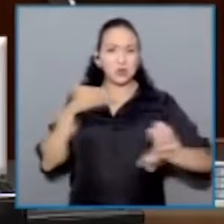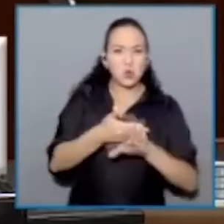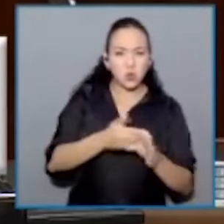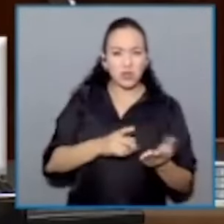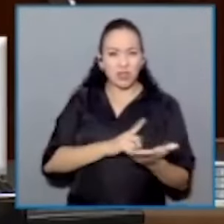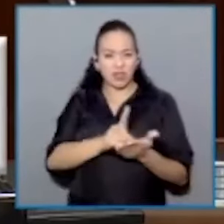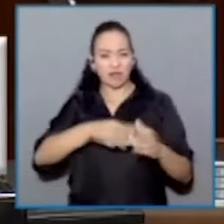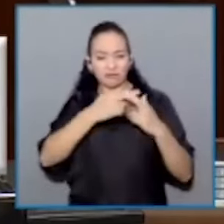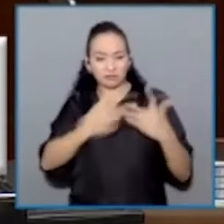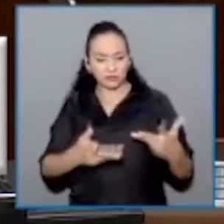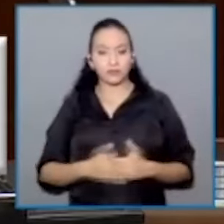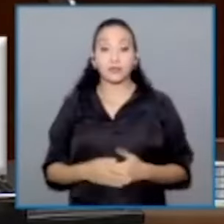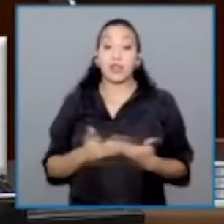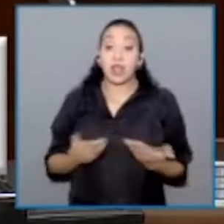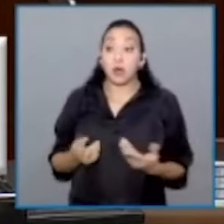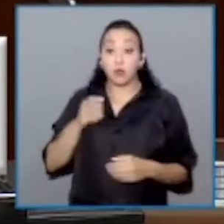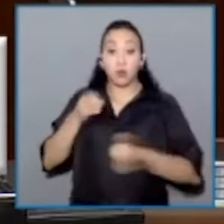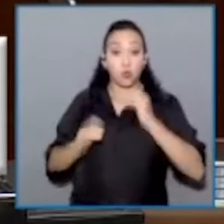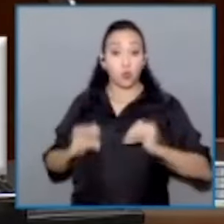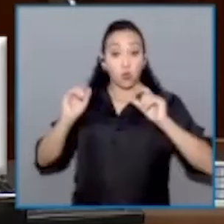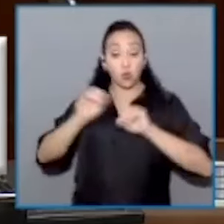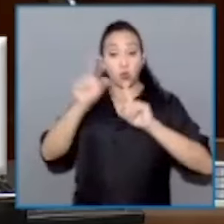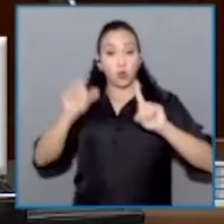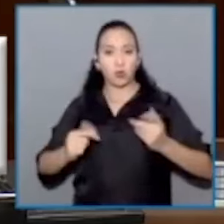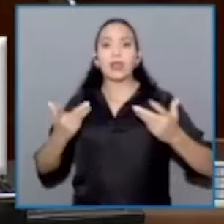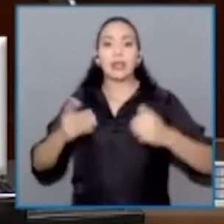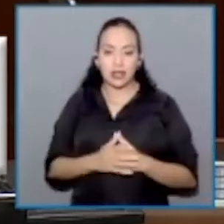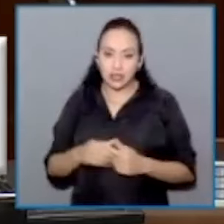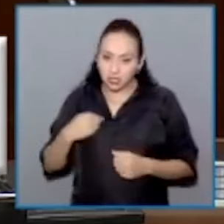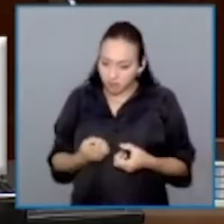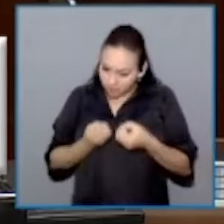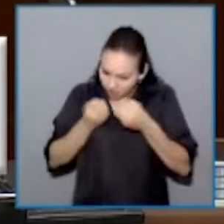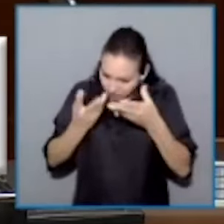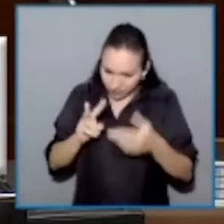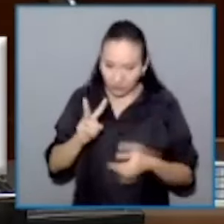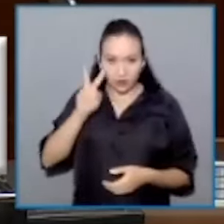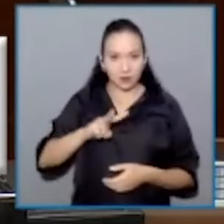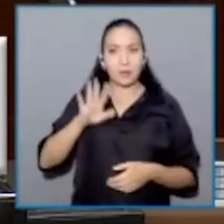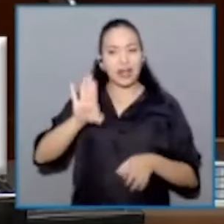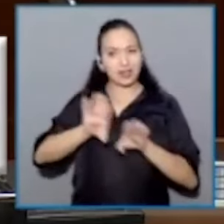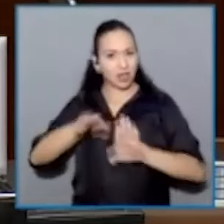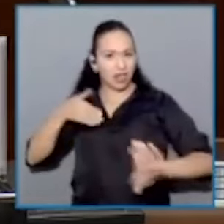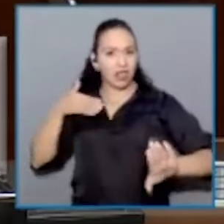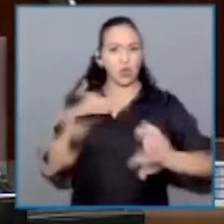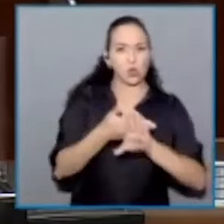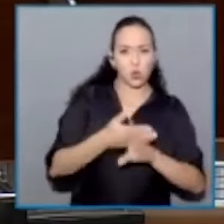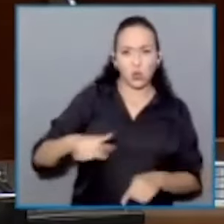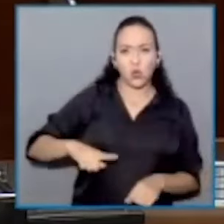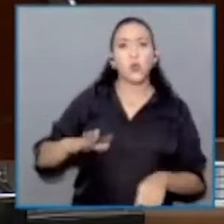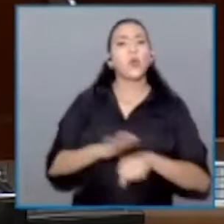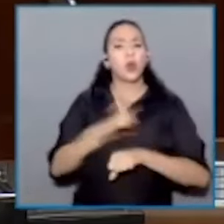un auténtico, y lo digo con todas sus letras, golpe de Estado, al pretender someter a